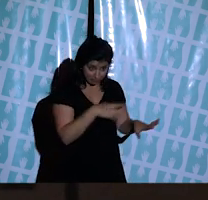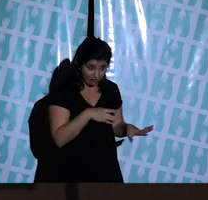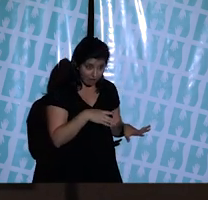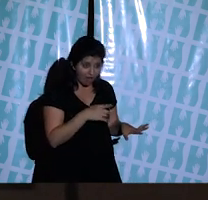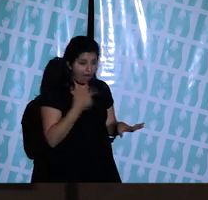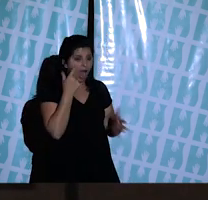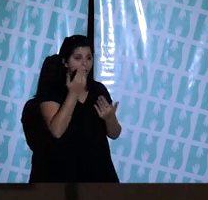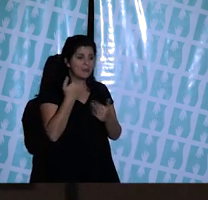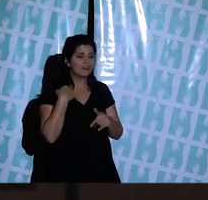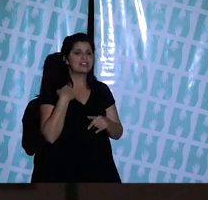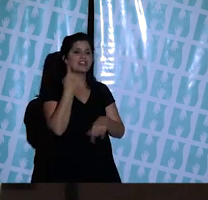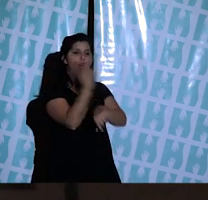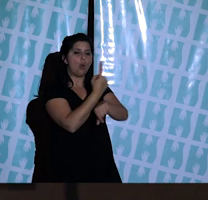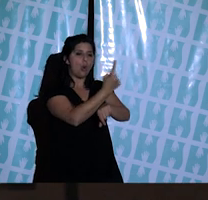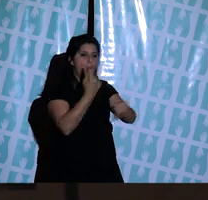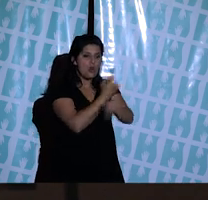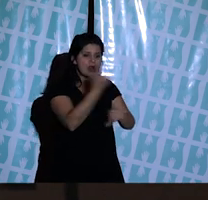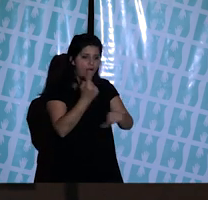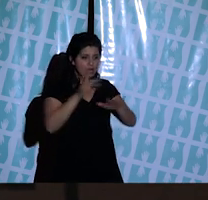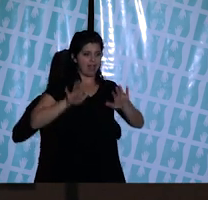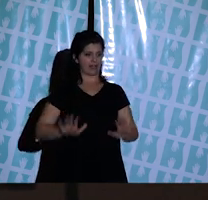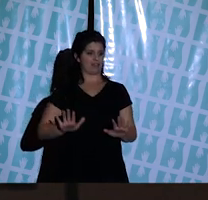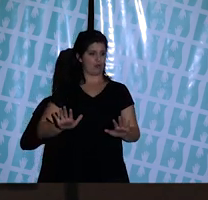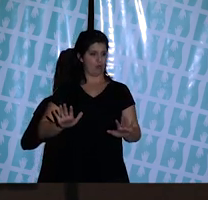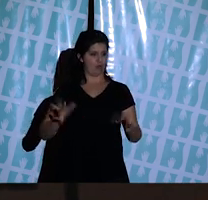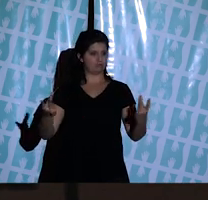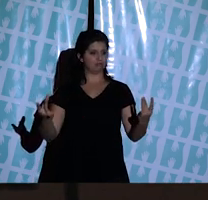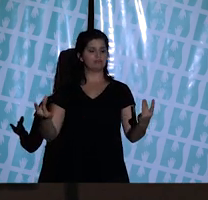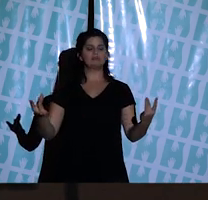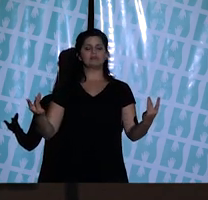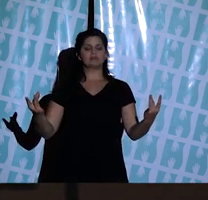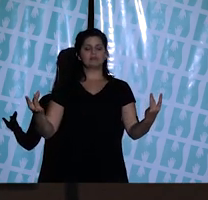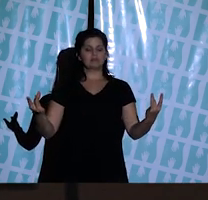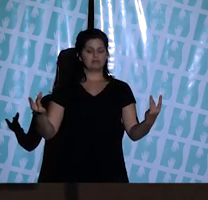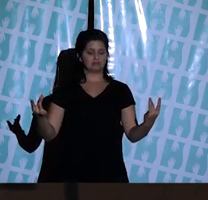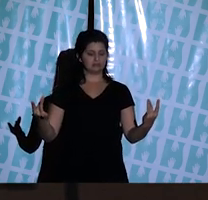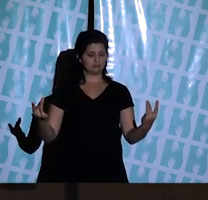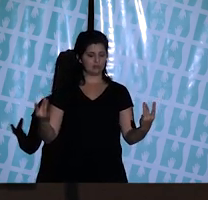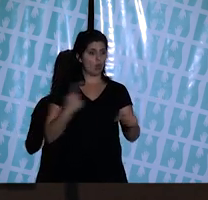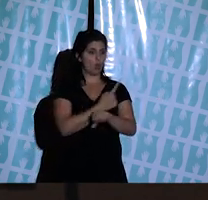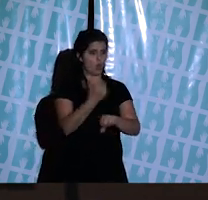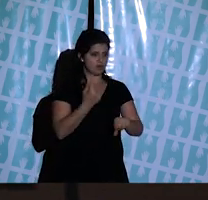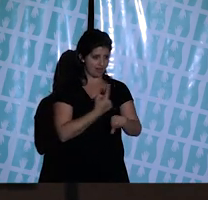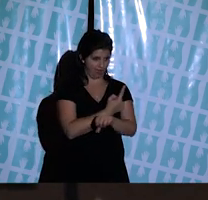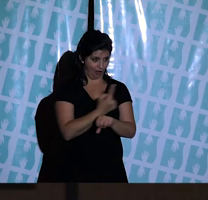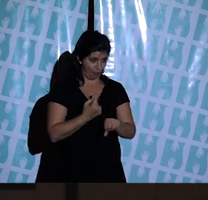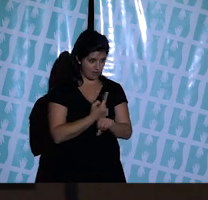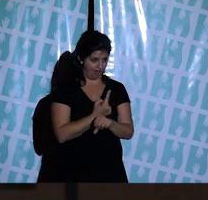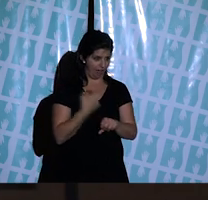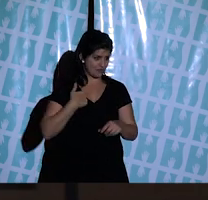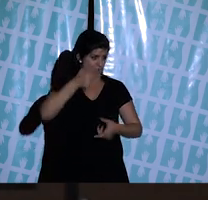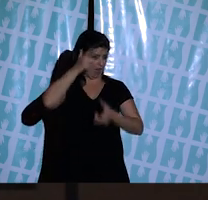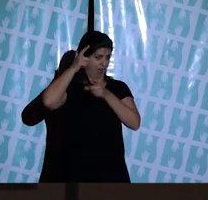Aproveché una hora de quedarme quieto y meditar en la respiración. Lo hice a propósito, además, porque voy a tener que dar la charla. No soy un experto,